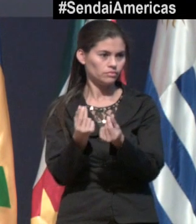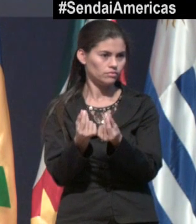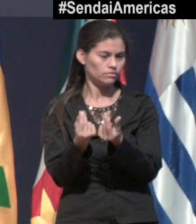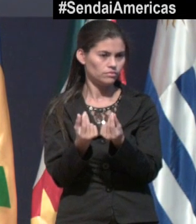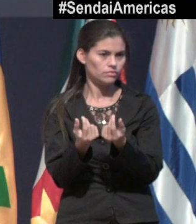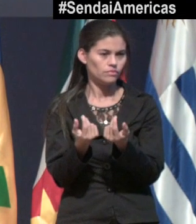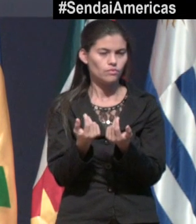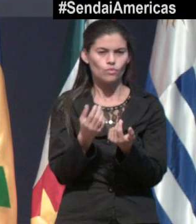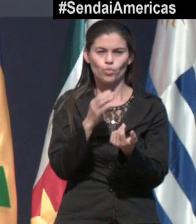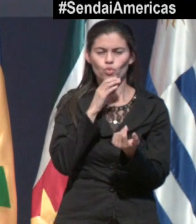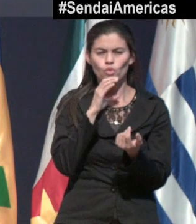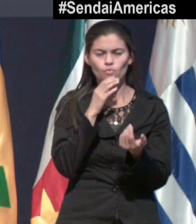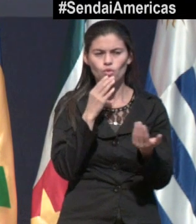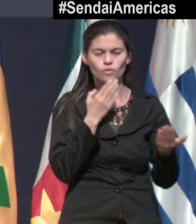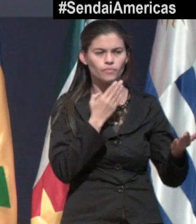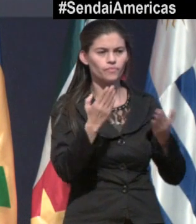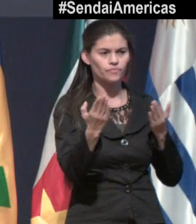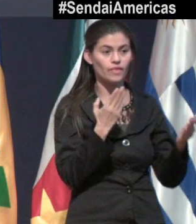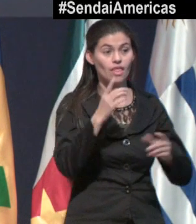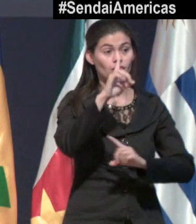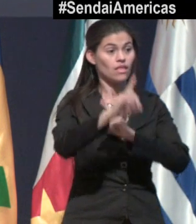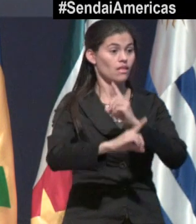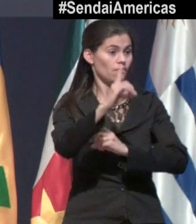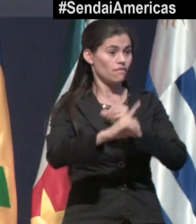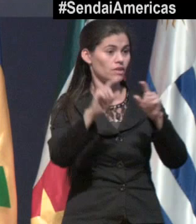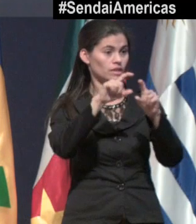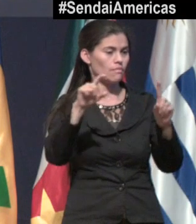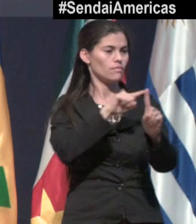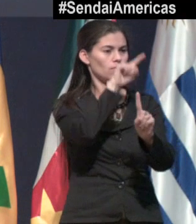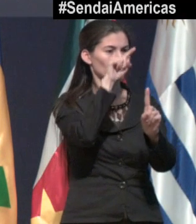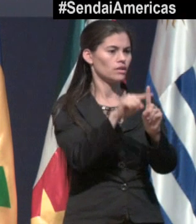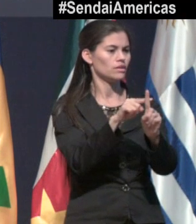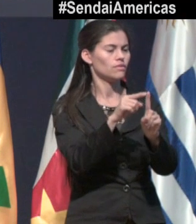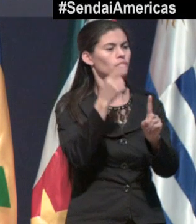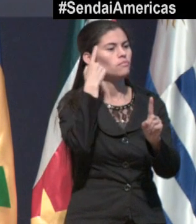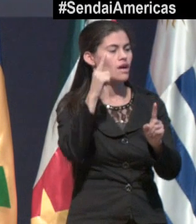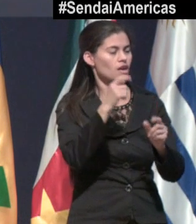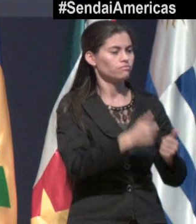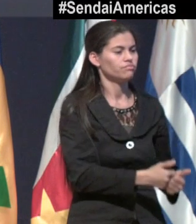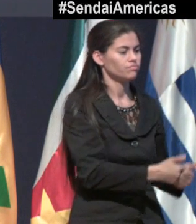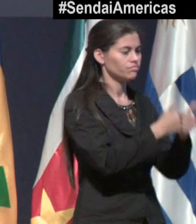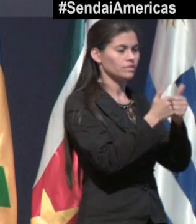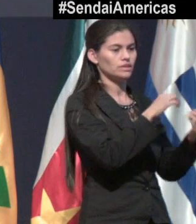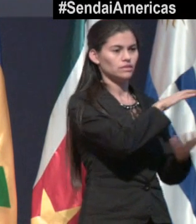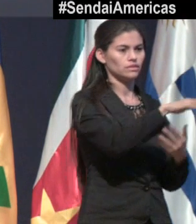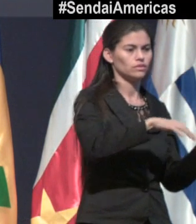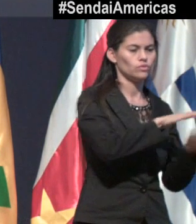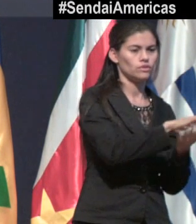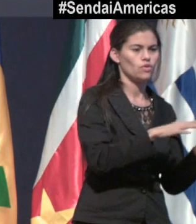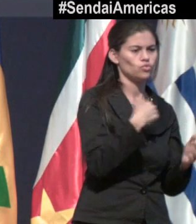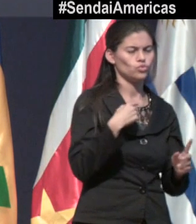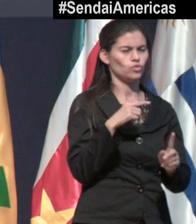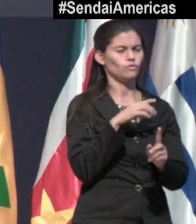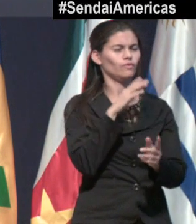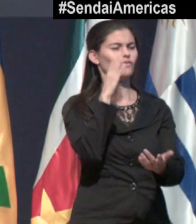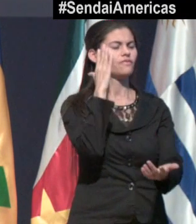eso nos relacionamos con el debate sobre las metas del desarrollo sostenible, uno llega a la conclusión,